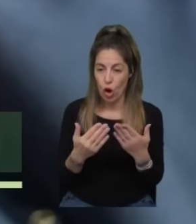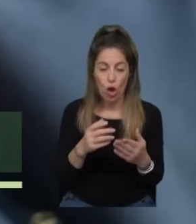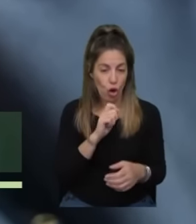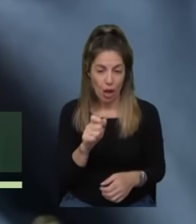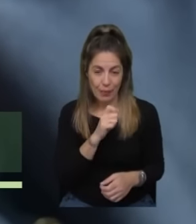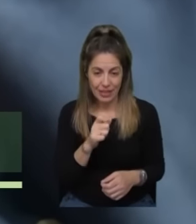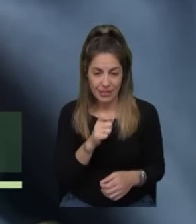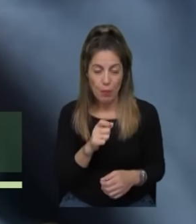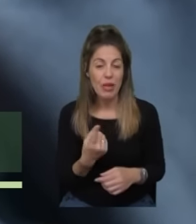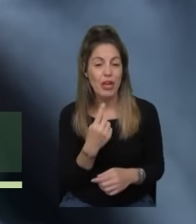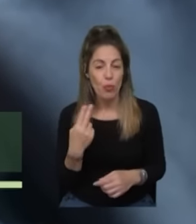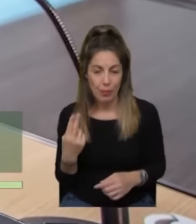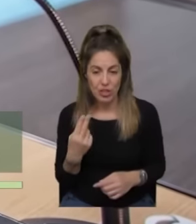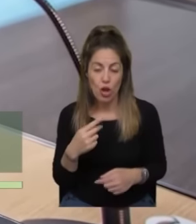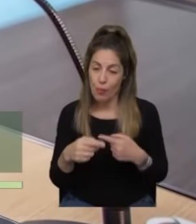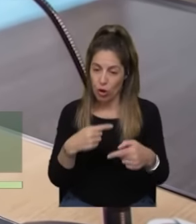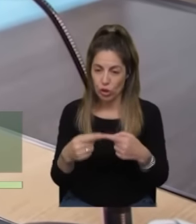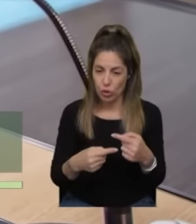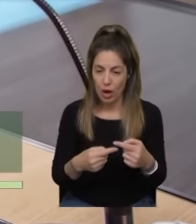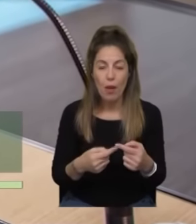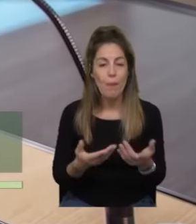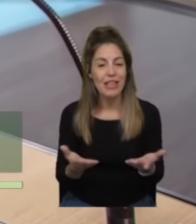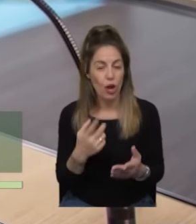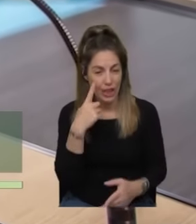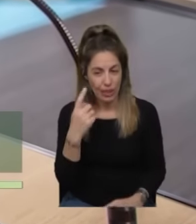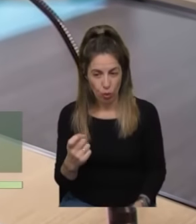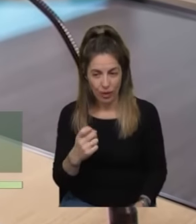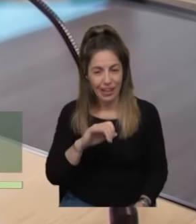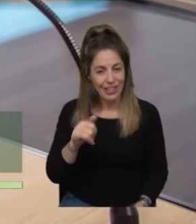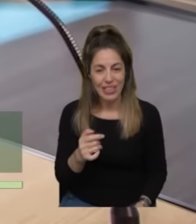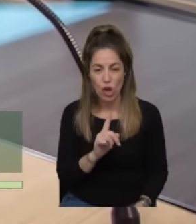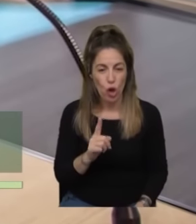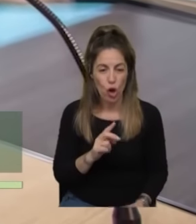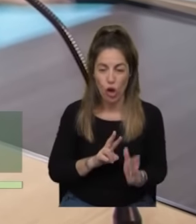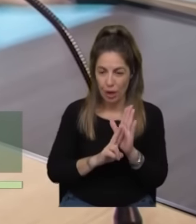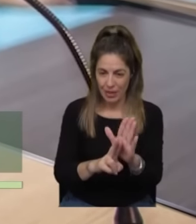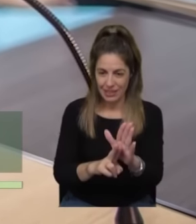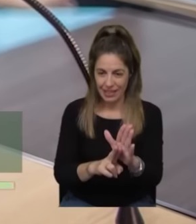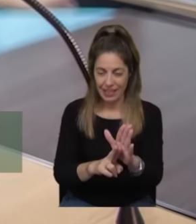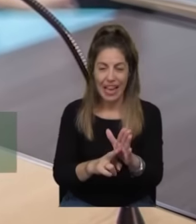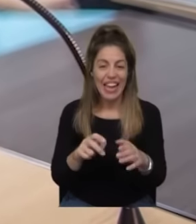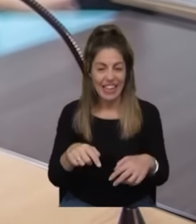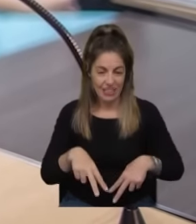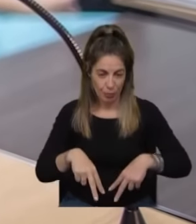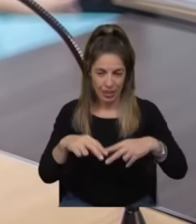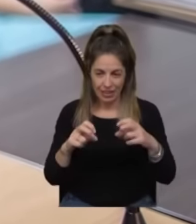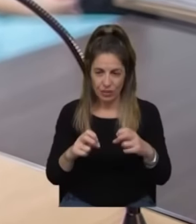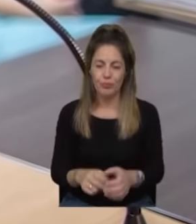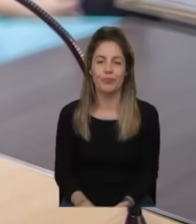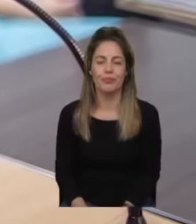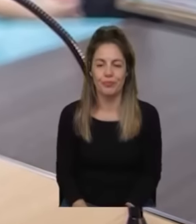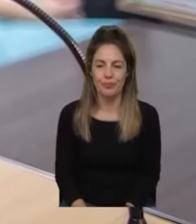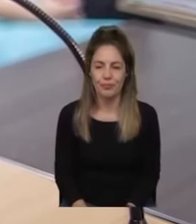permiso y que va a mantener esa postura, más aún teniendo en cuenta que ya no lo representa en esa causa.